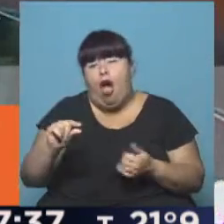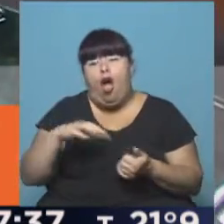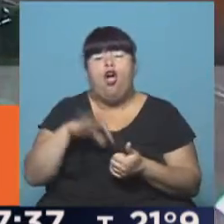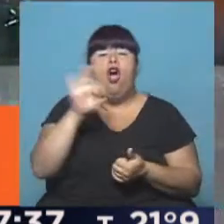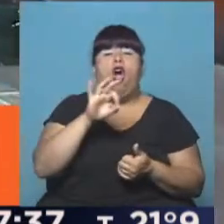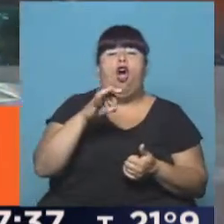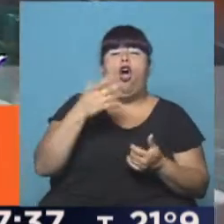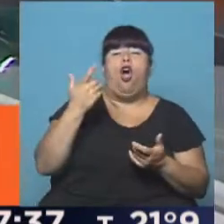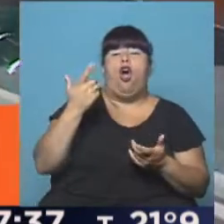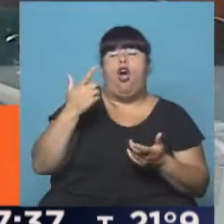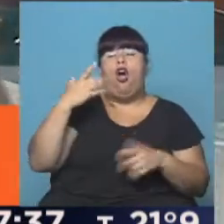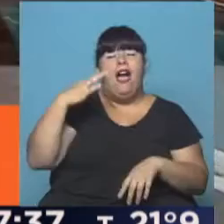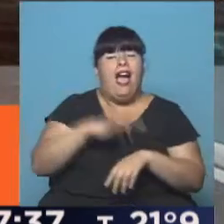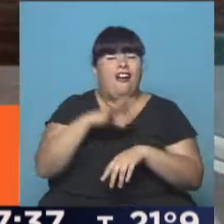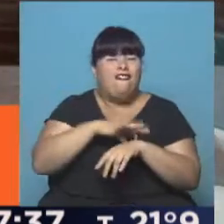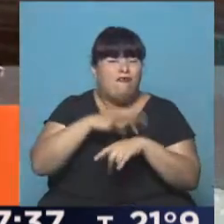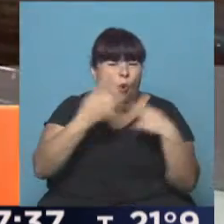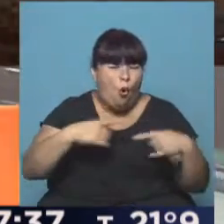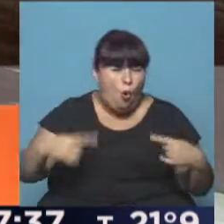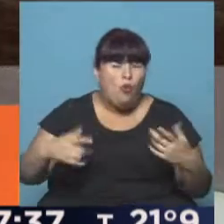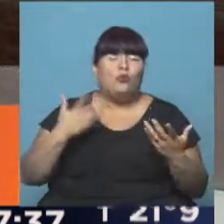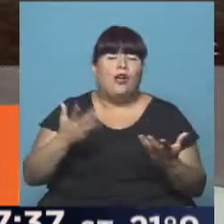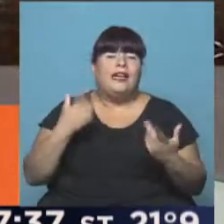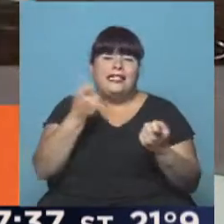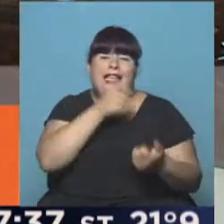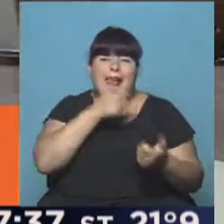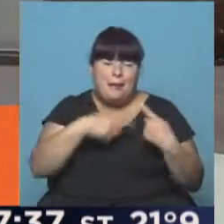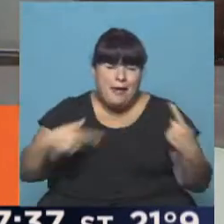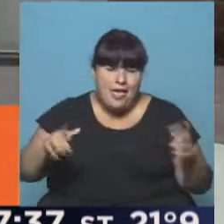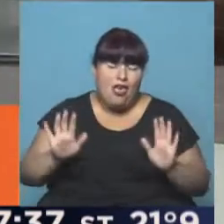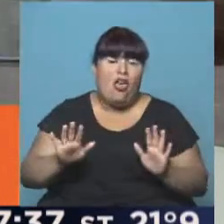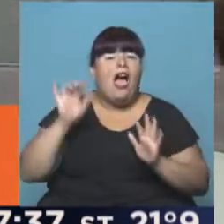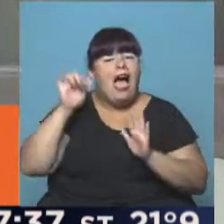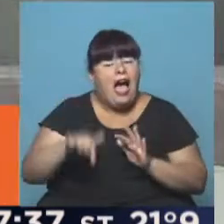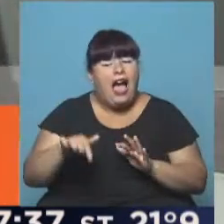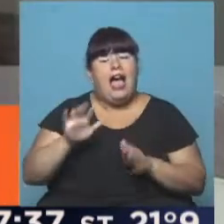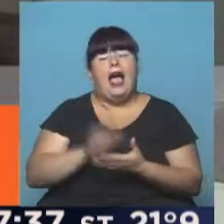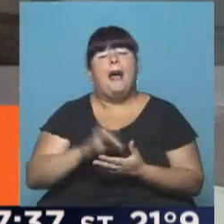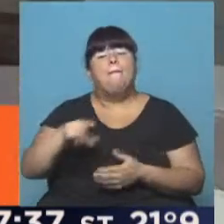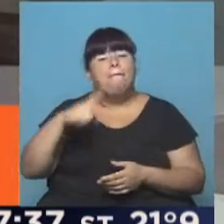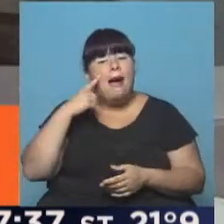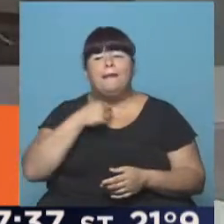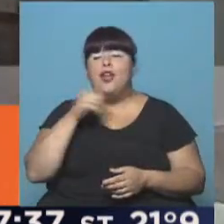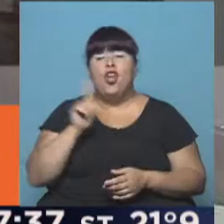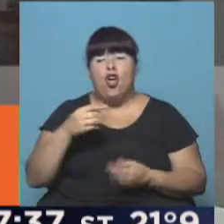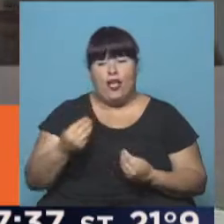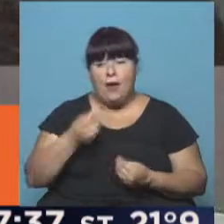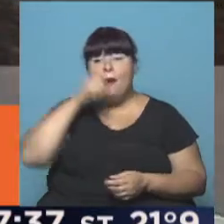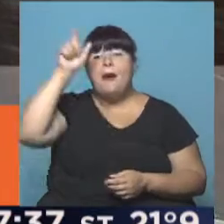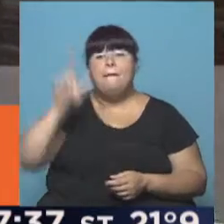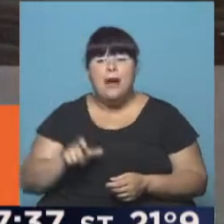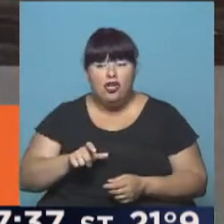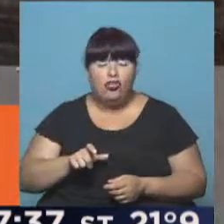estar con muchas enfermedades, sí, que necesitan muchos remedios. Es decir, acá lo que el PAMI no quiere es que una